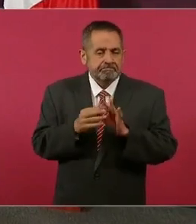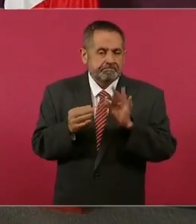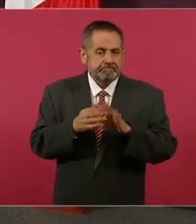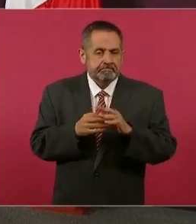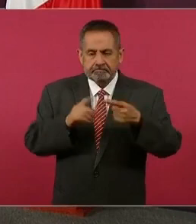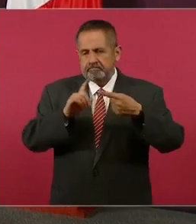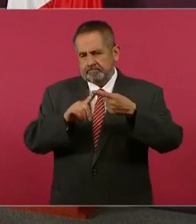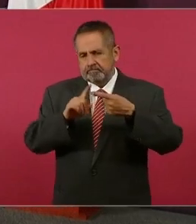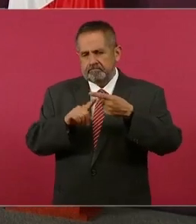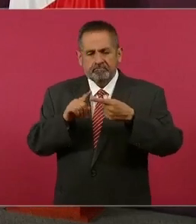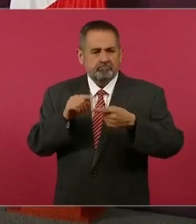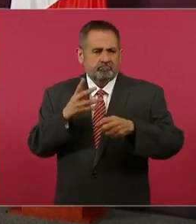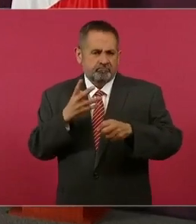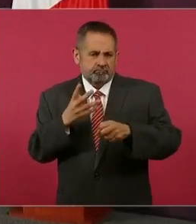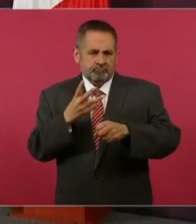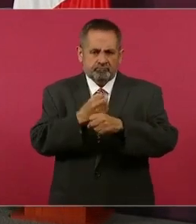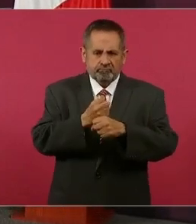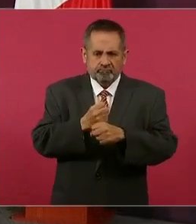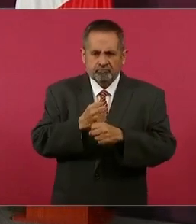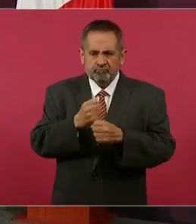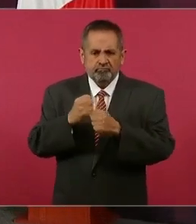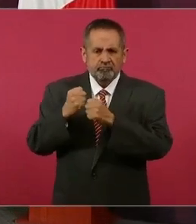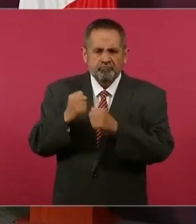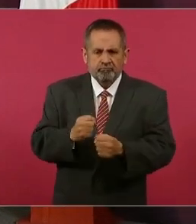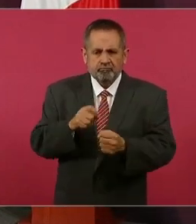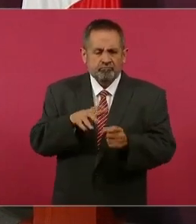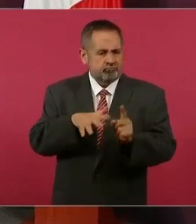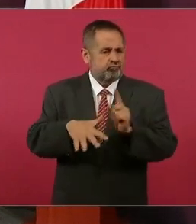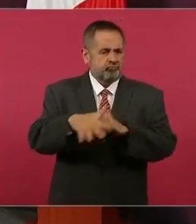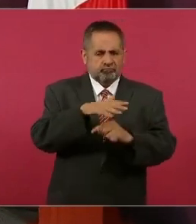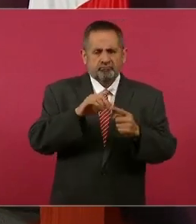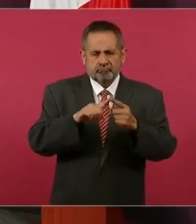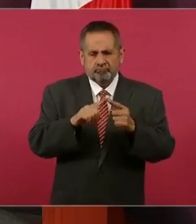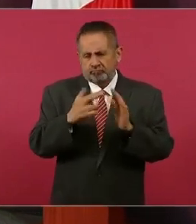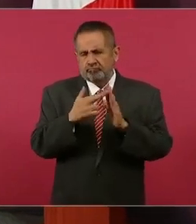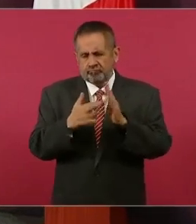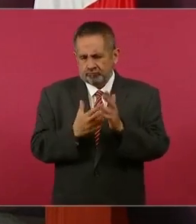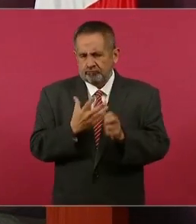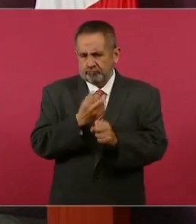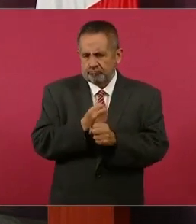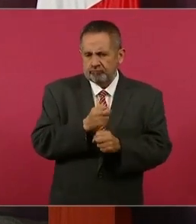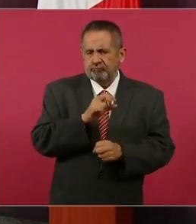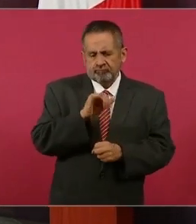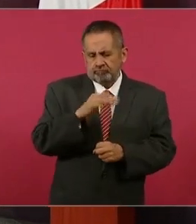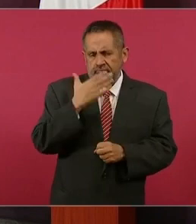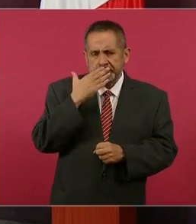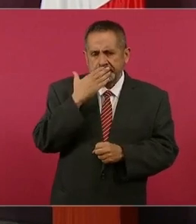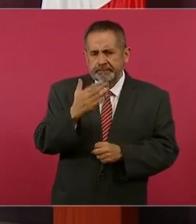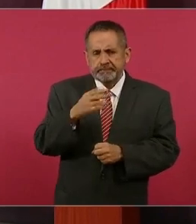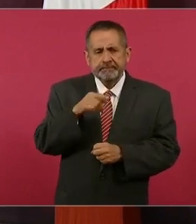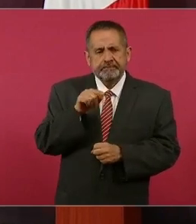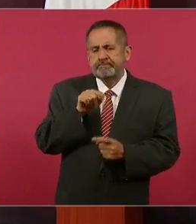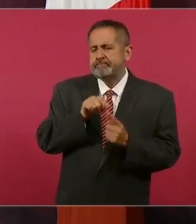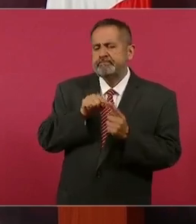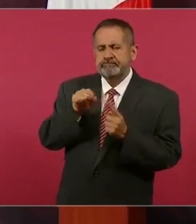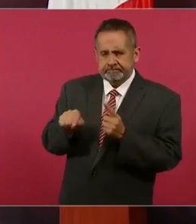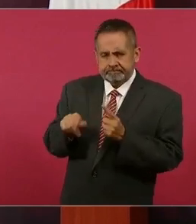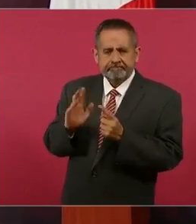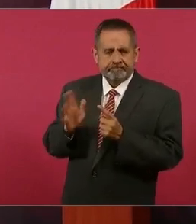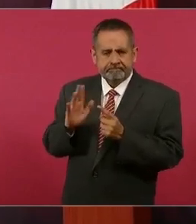primero reforzar esta medida que ya se está